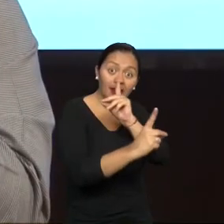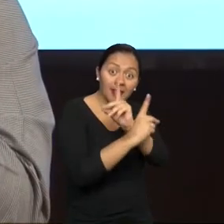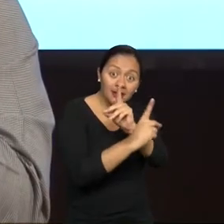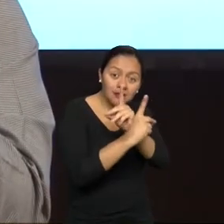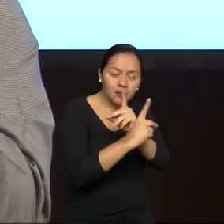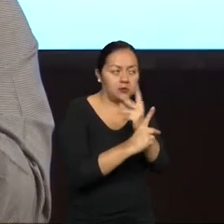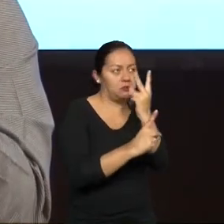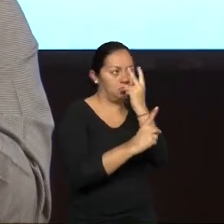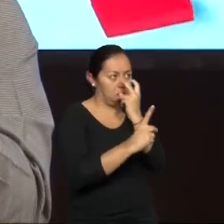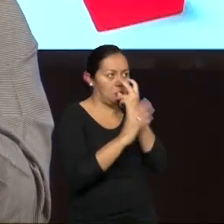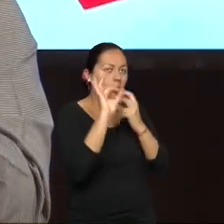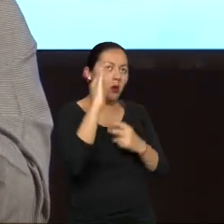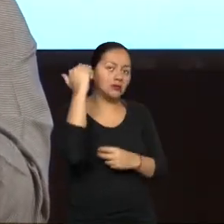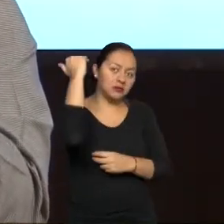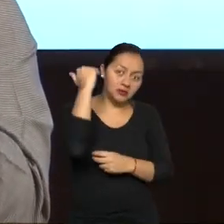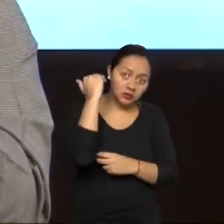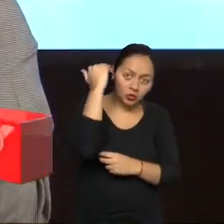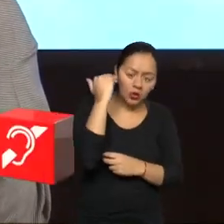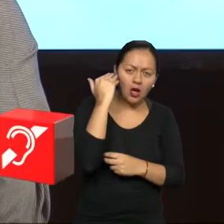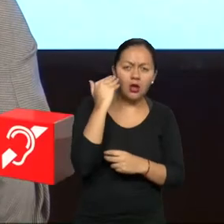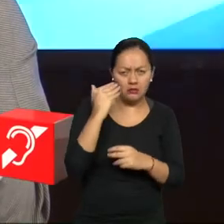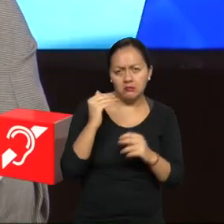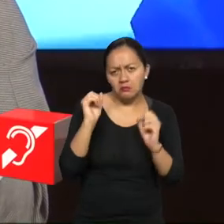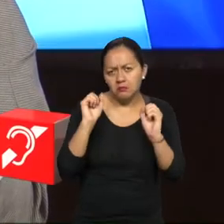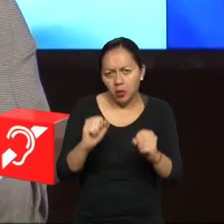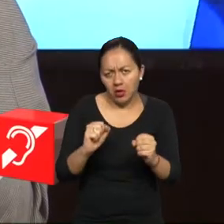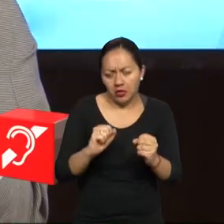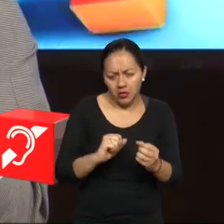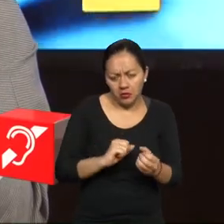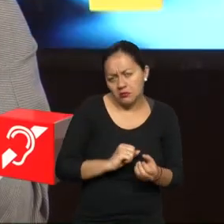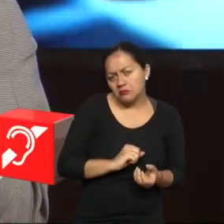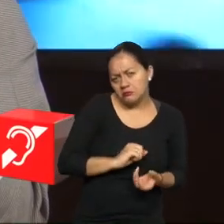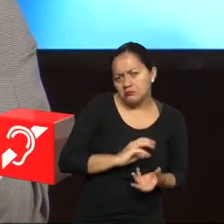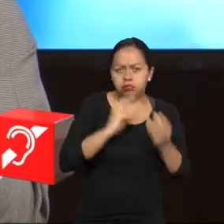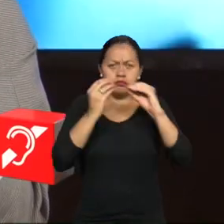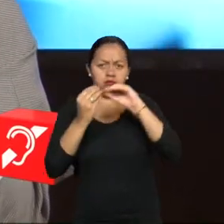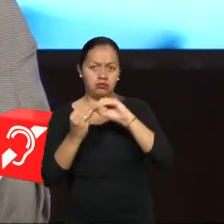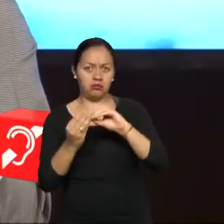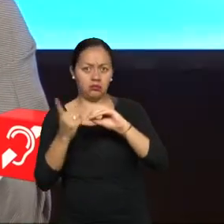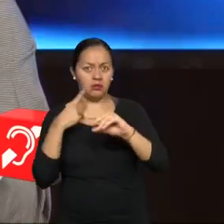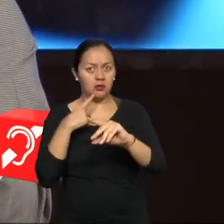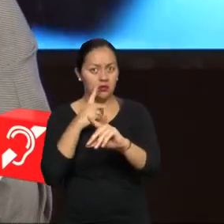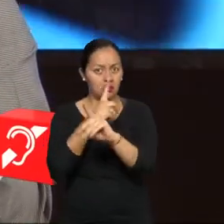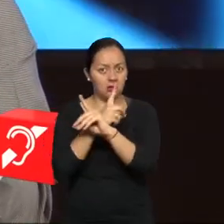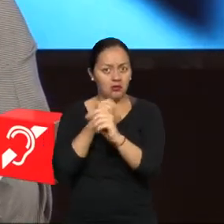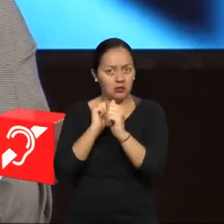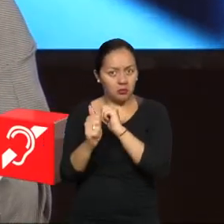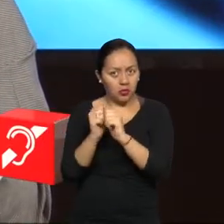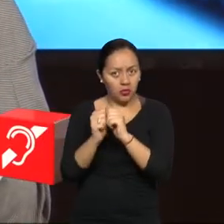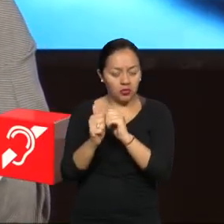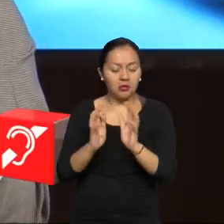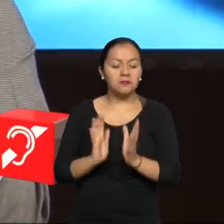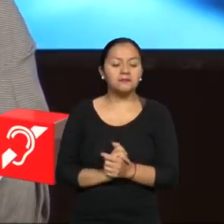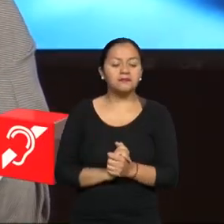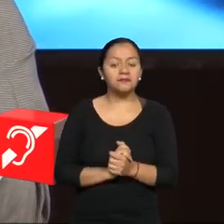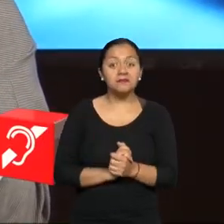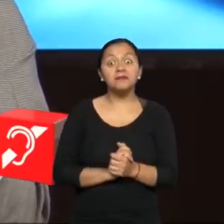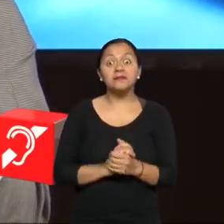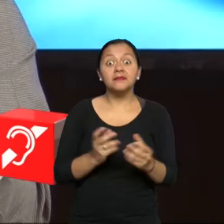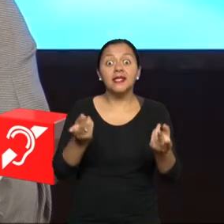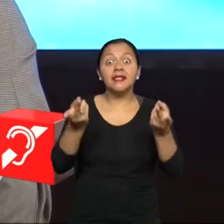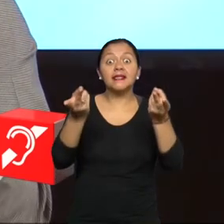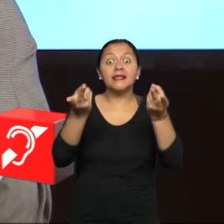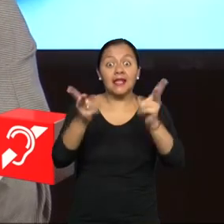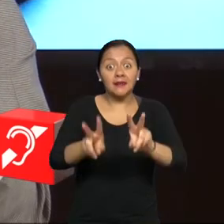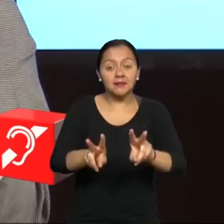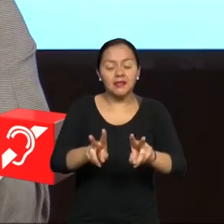puede integrarse y habilitarse hacia el deporte y la recreación. Además, hemos visto la participación y hemos